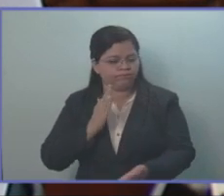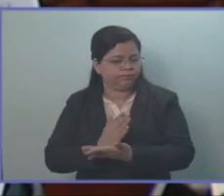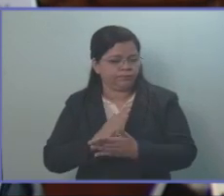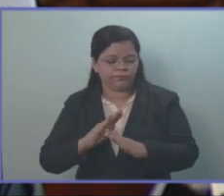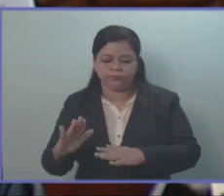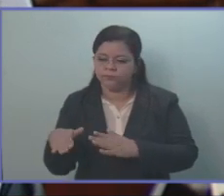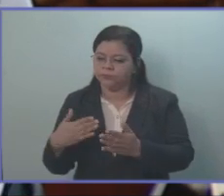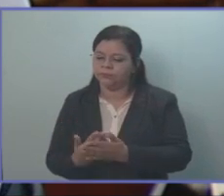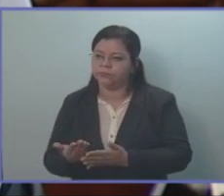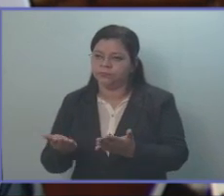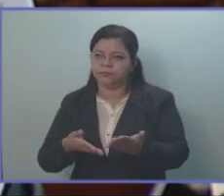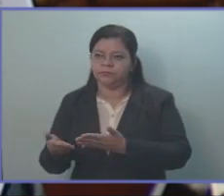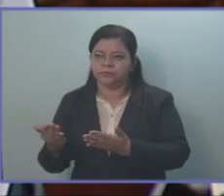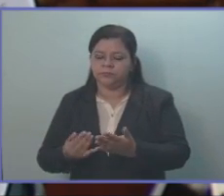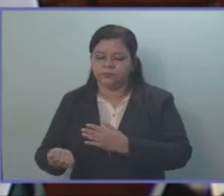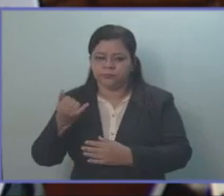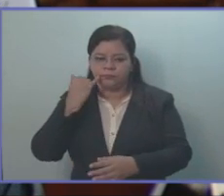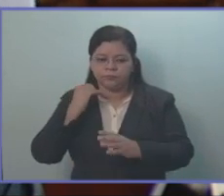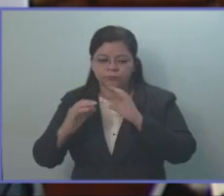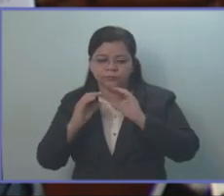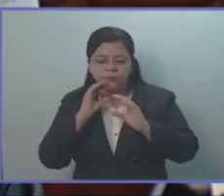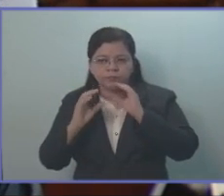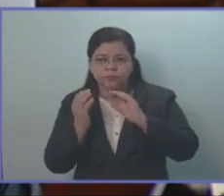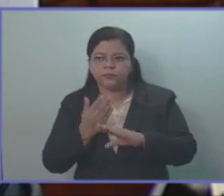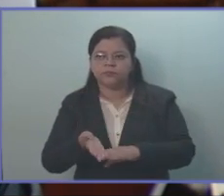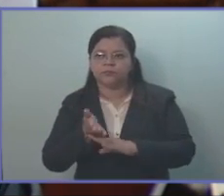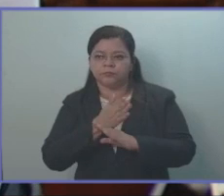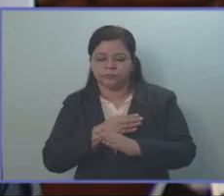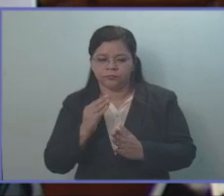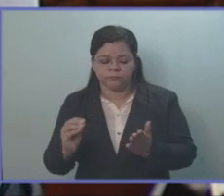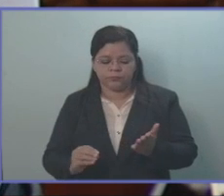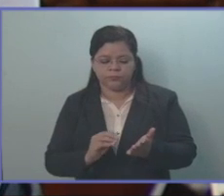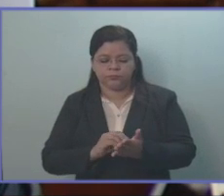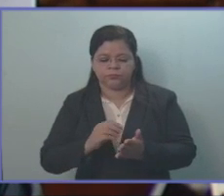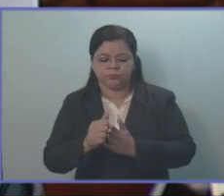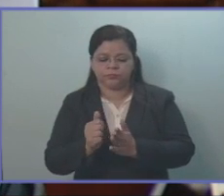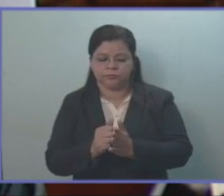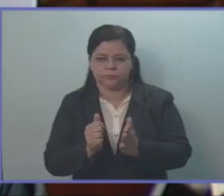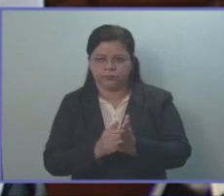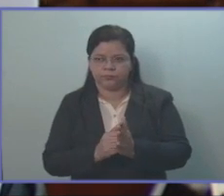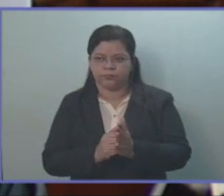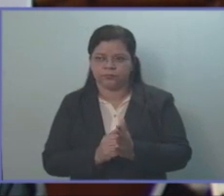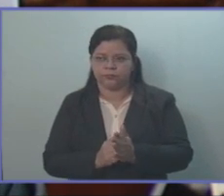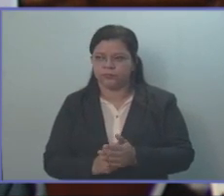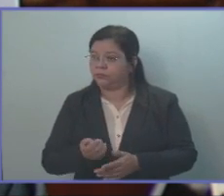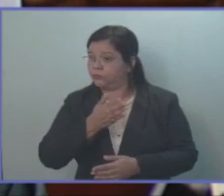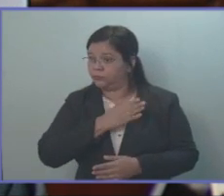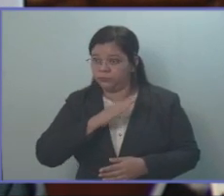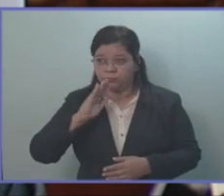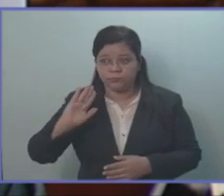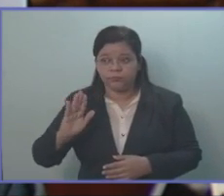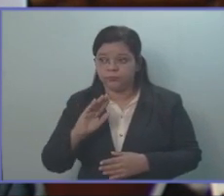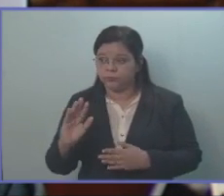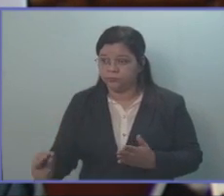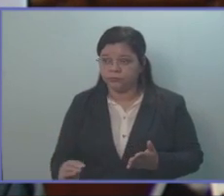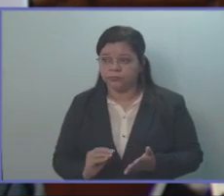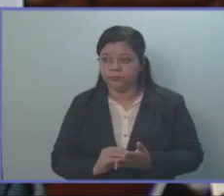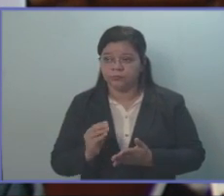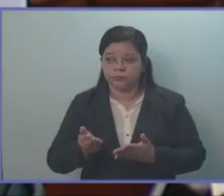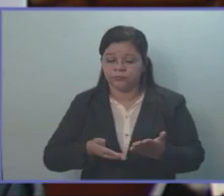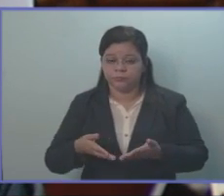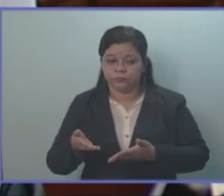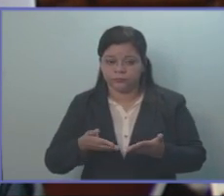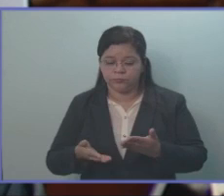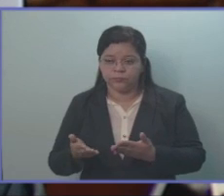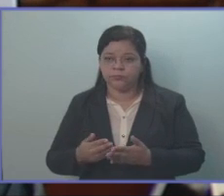de los servicios de telecomunicaciones a que se refiere el presente artículo. El incumplimiento de suspender los servicios